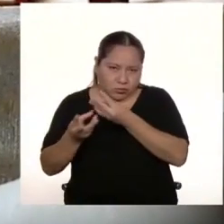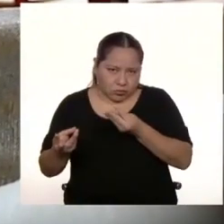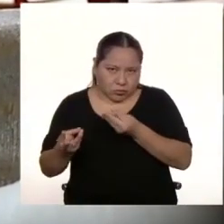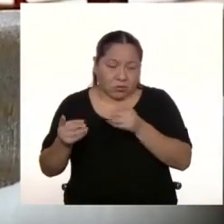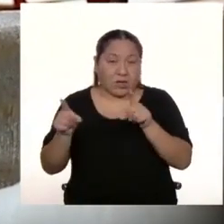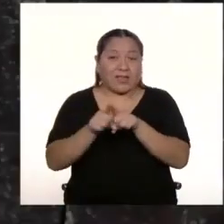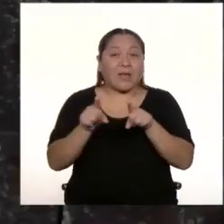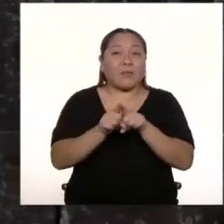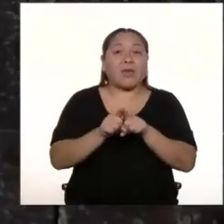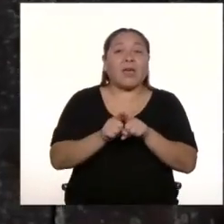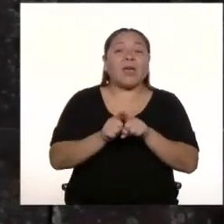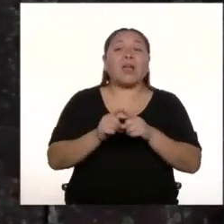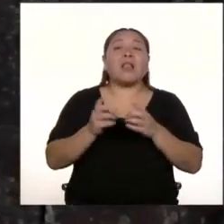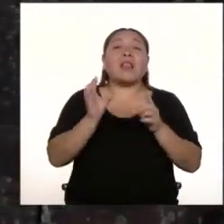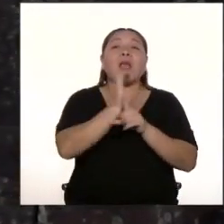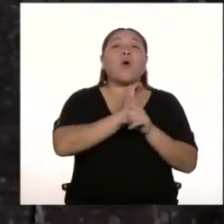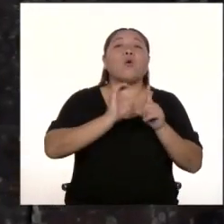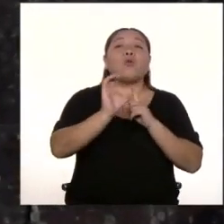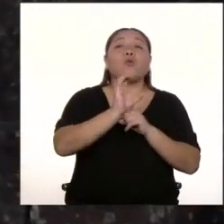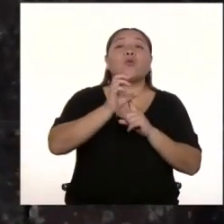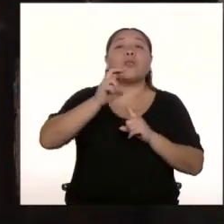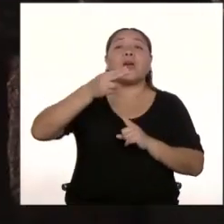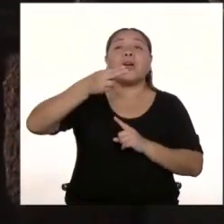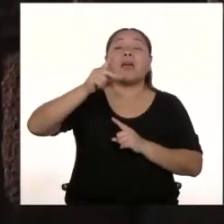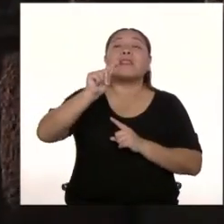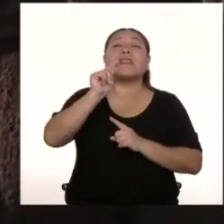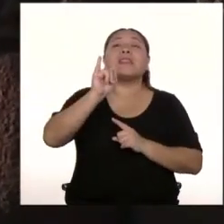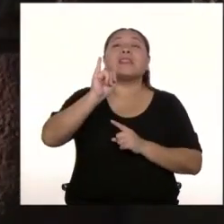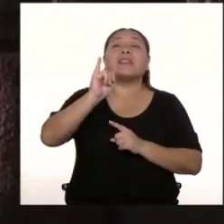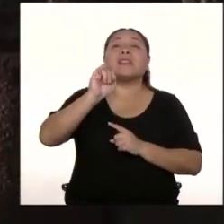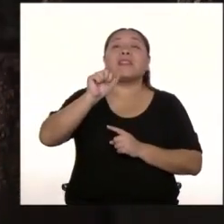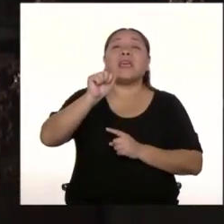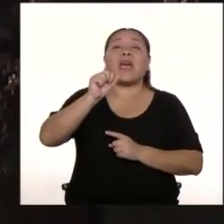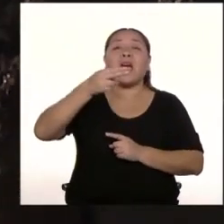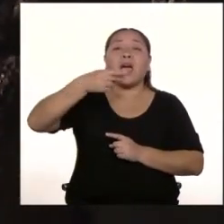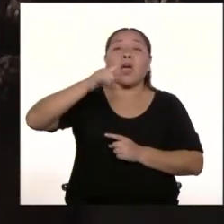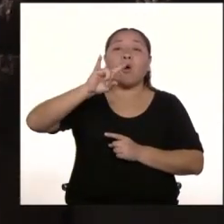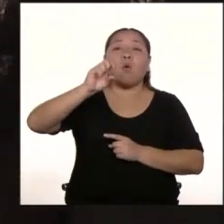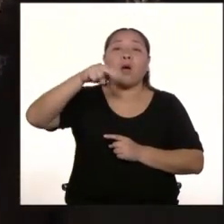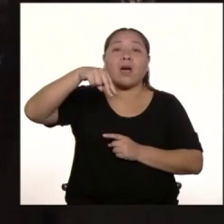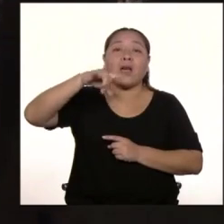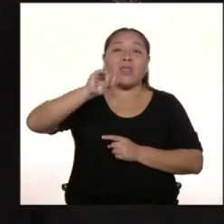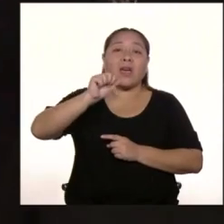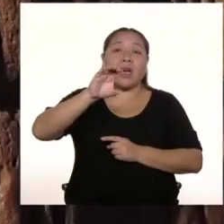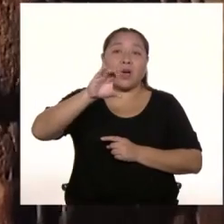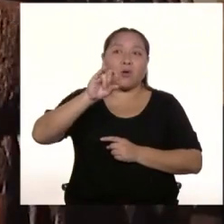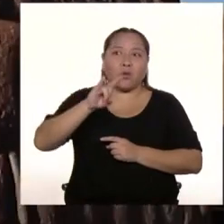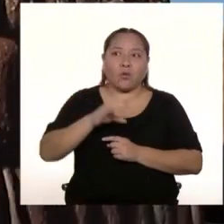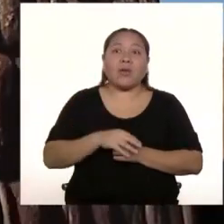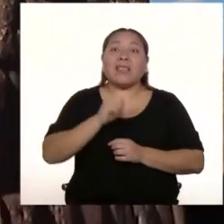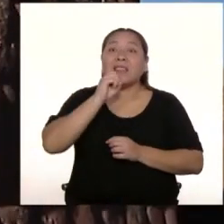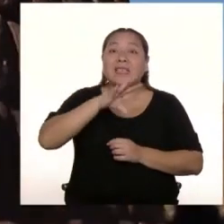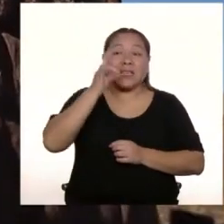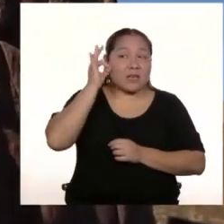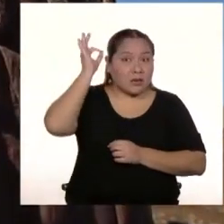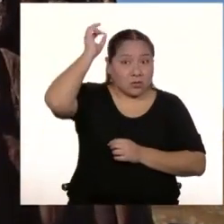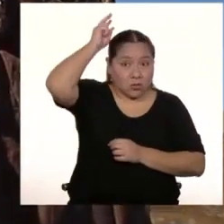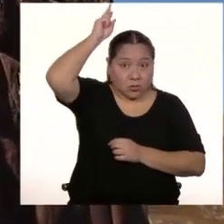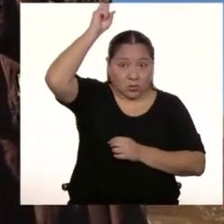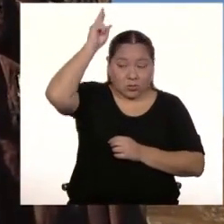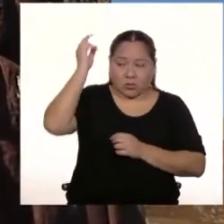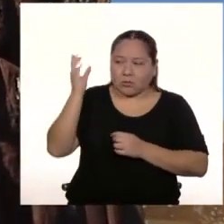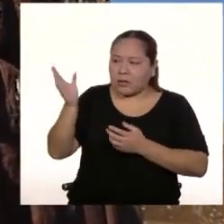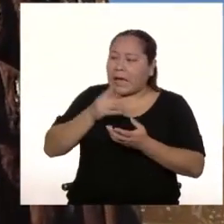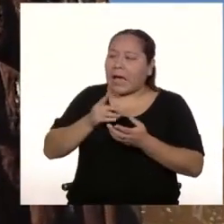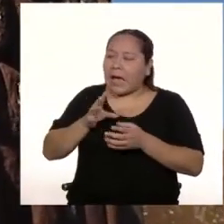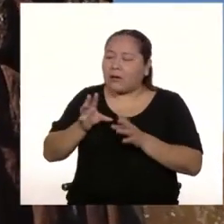de Tiahuanaco. Si bien hay evidencias de que los incas heredaron técnicas y formas arquitectónicas anteriores a ellos, también las